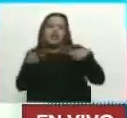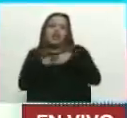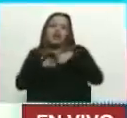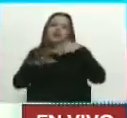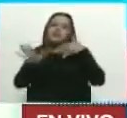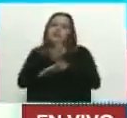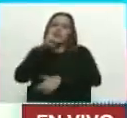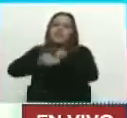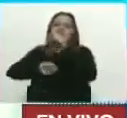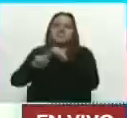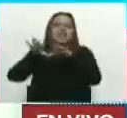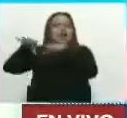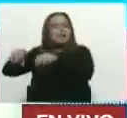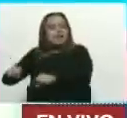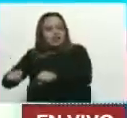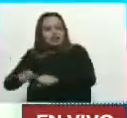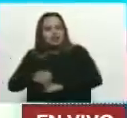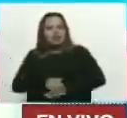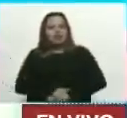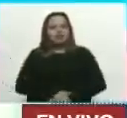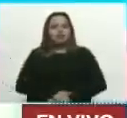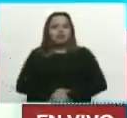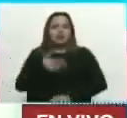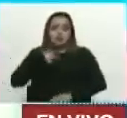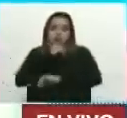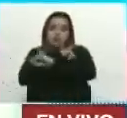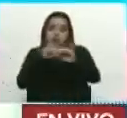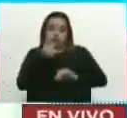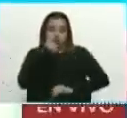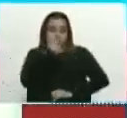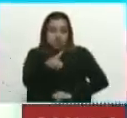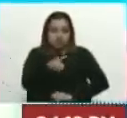defensa del capitalismo. Y termino diciendo,